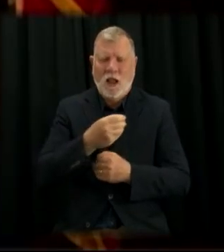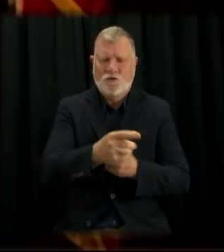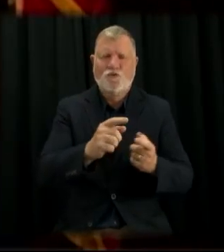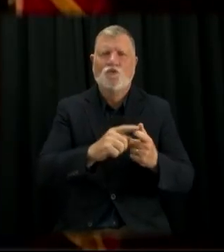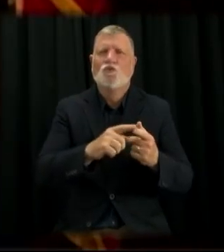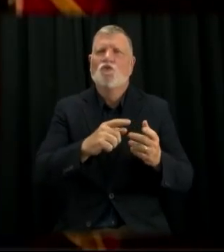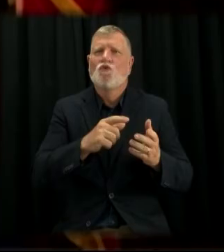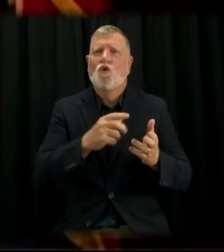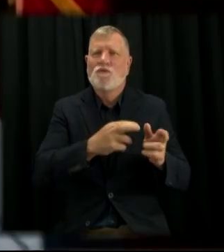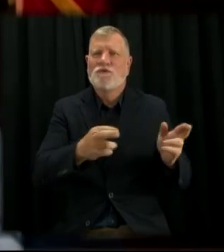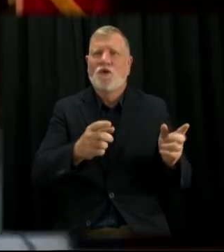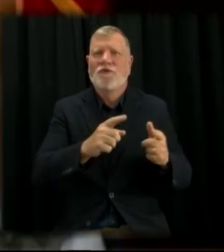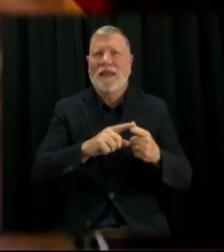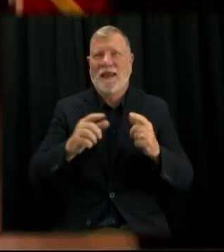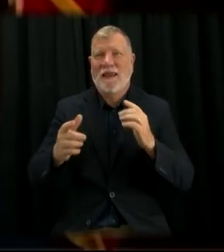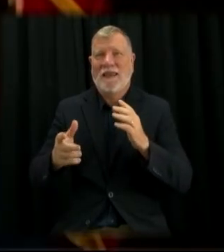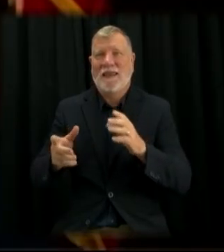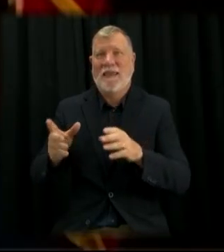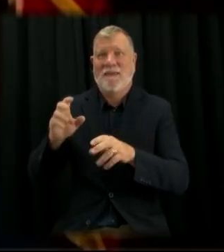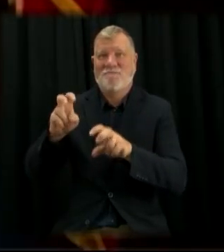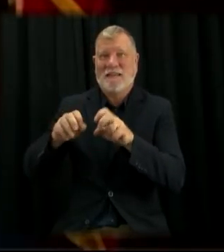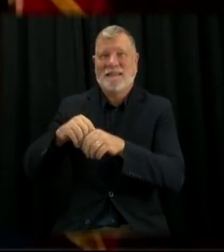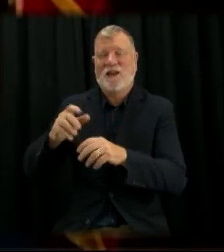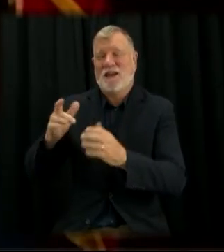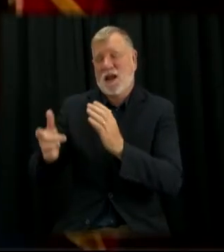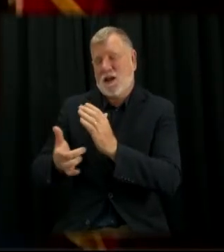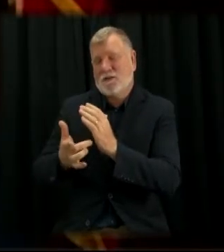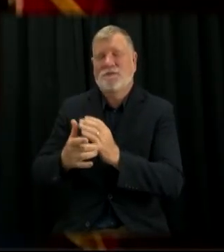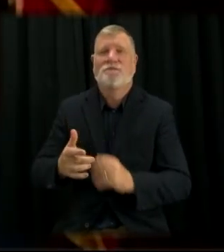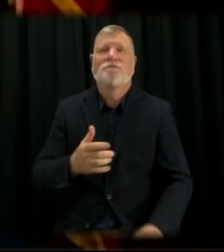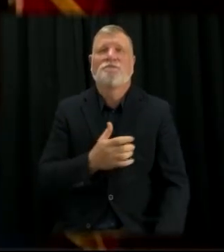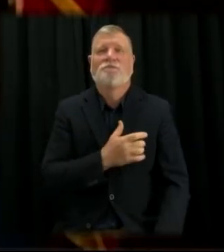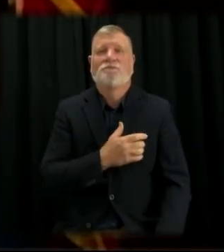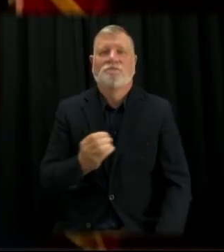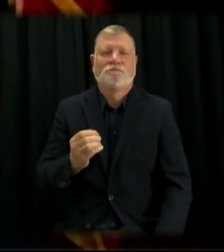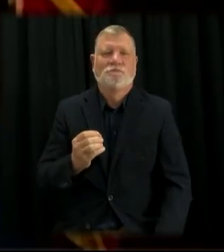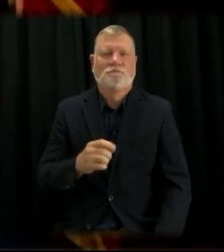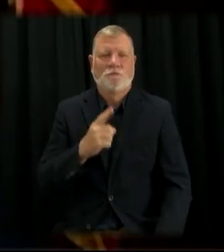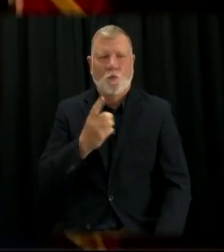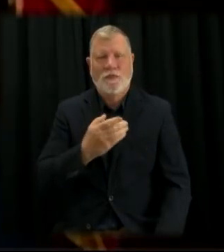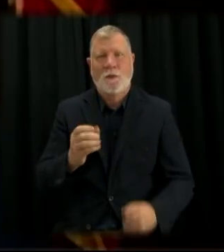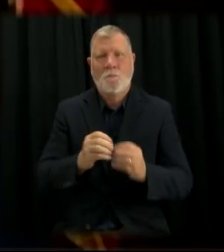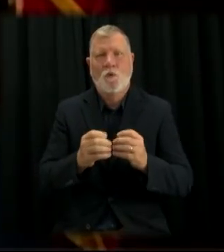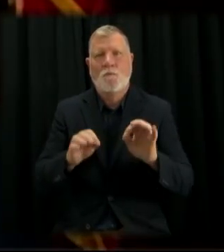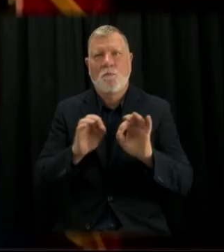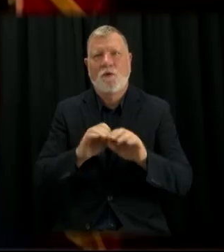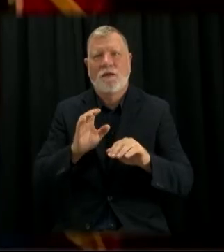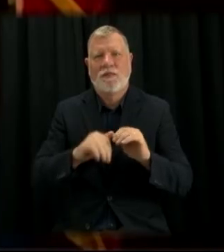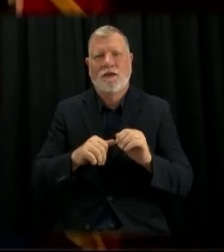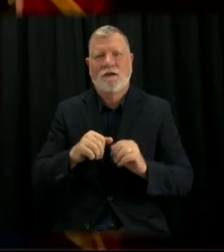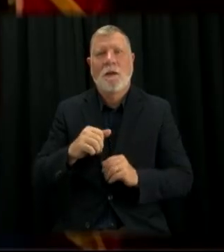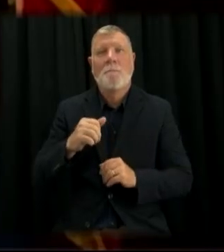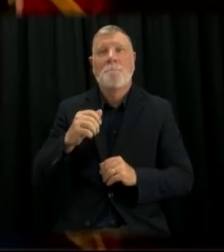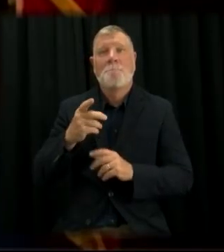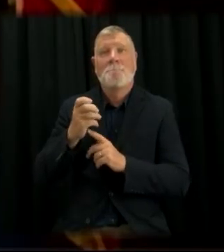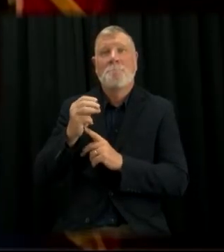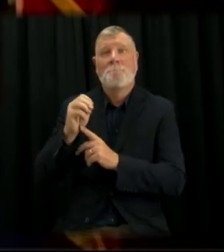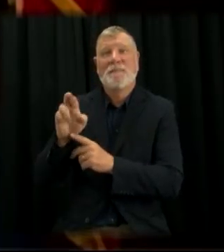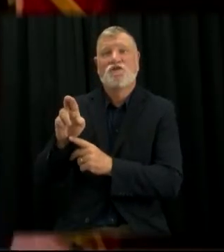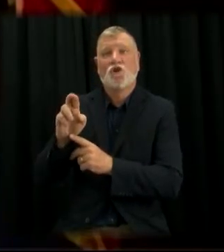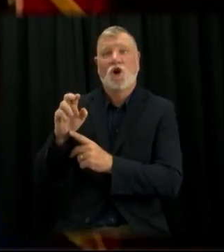y los progresos, áreas de tecnología y también, de manera más importante, algo que debería, que se mencionó por el